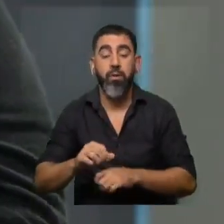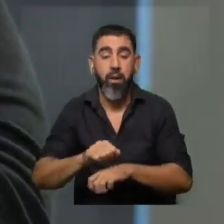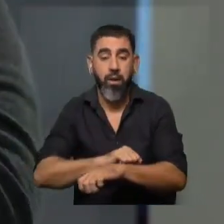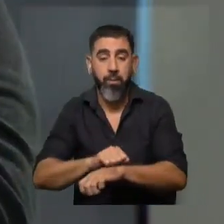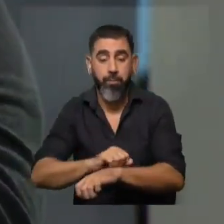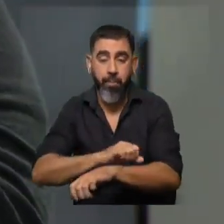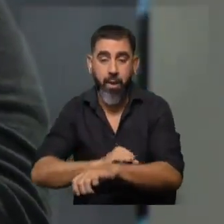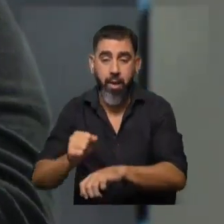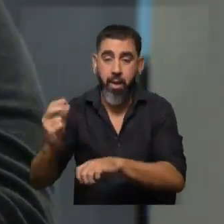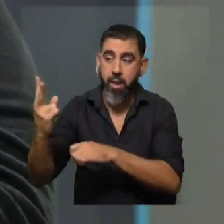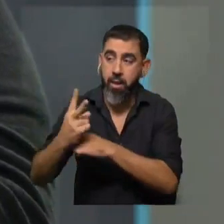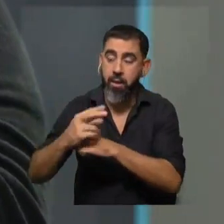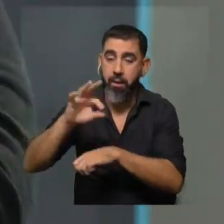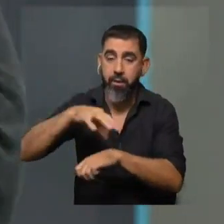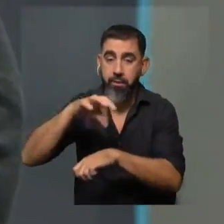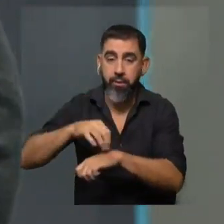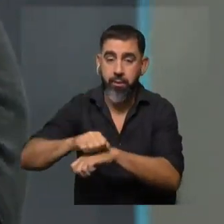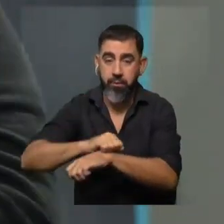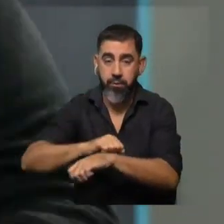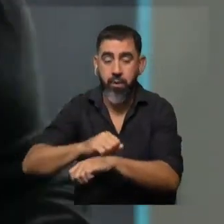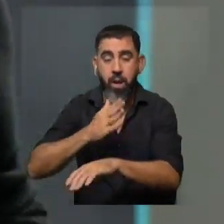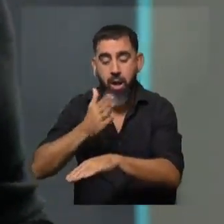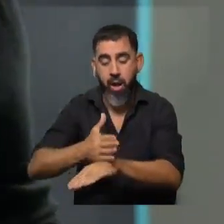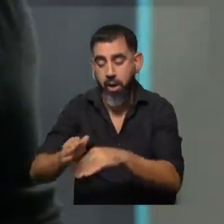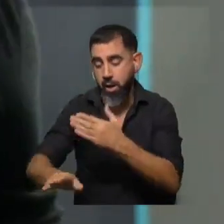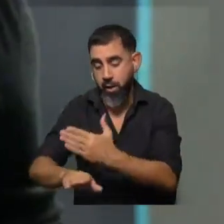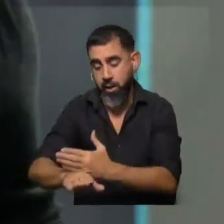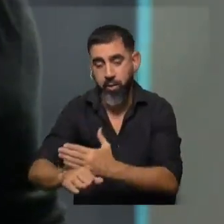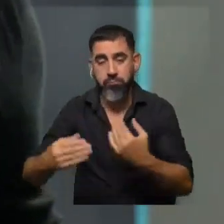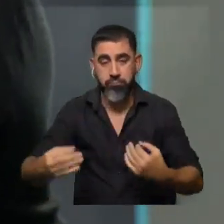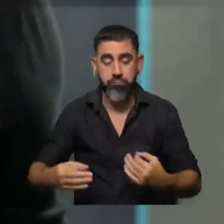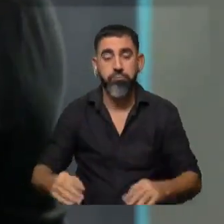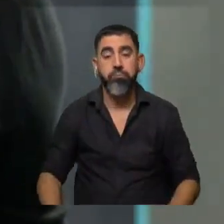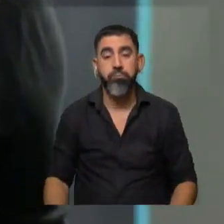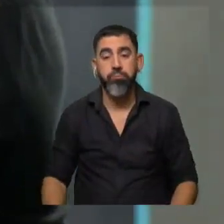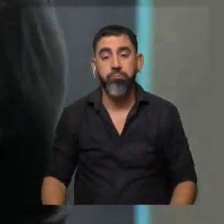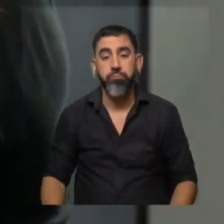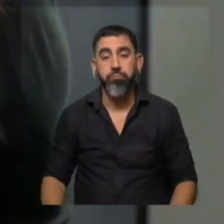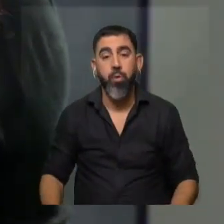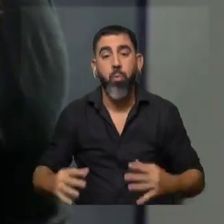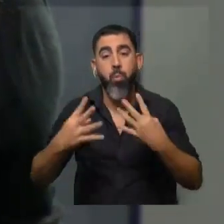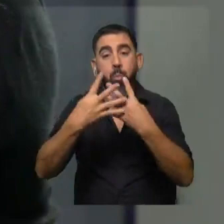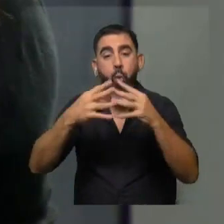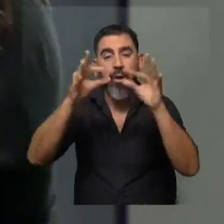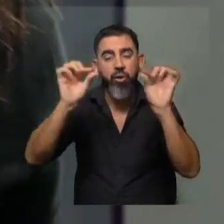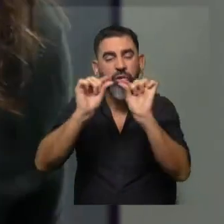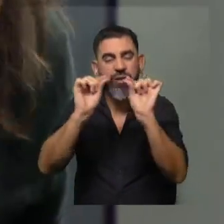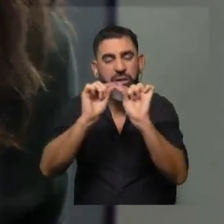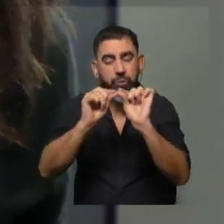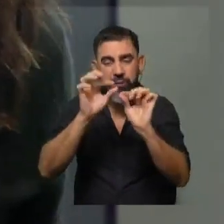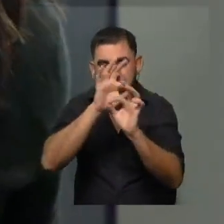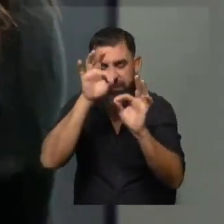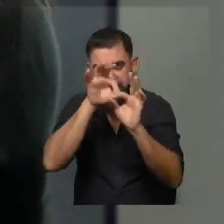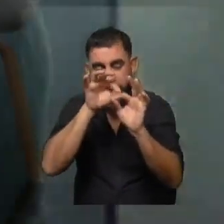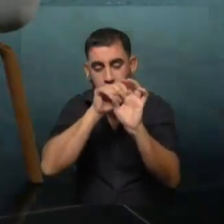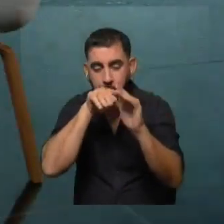¿El repelente funciona también contra el Sí, flebotomo? sí, Perfecto. funciona, Bien. manga larga, Bien. etcétera. Los mosquiteros tienen que ser de abertura chiquita, porque viste que ese Sí, bichito